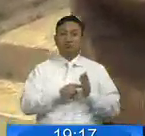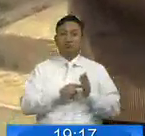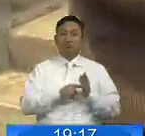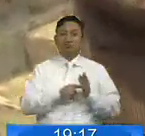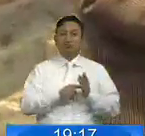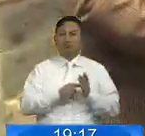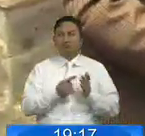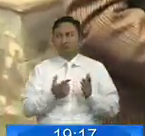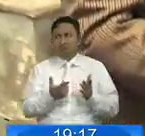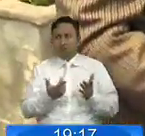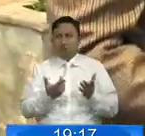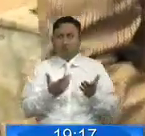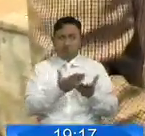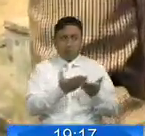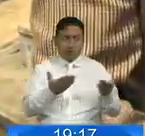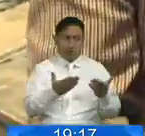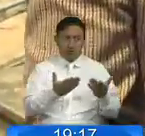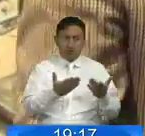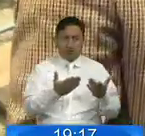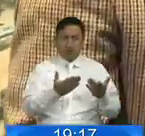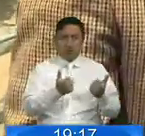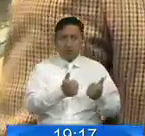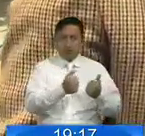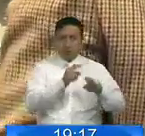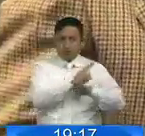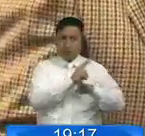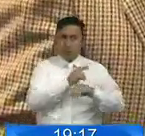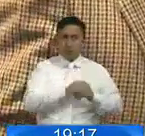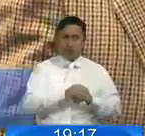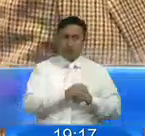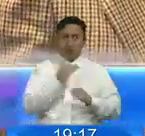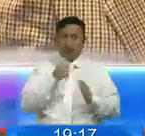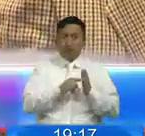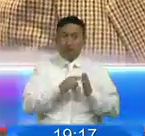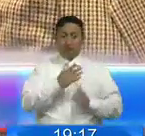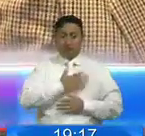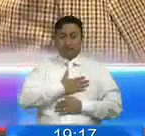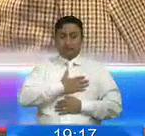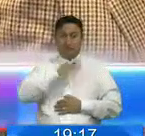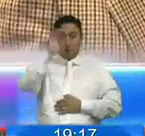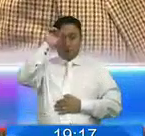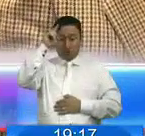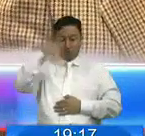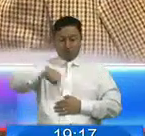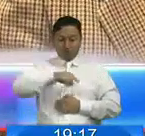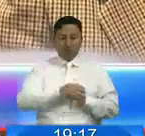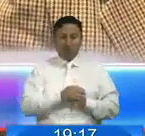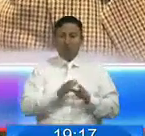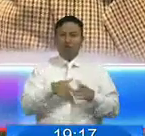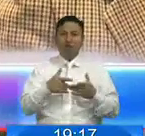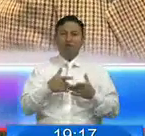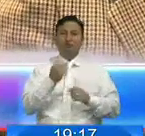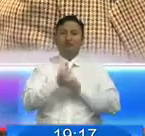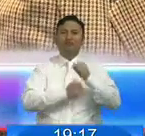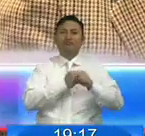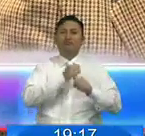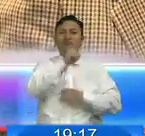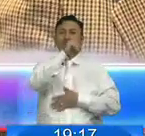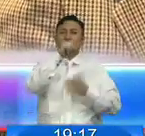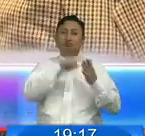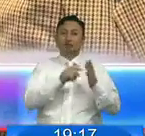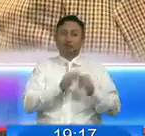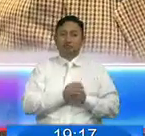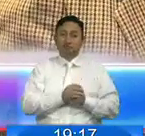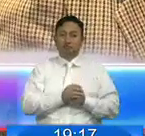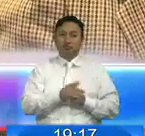cosas, pero de gran utilidad. Claro, lo que les decía, para mí el criterio y para mí el más sabio economista del siglo XX fue Schumacher: lo